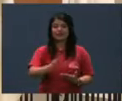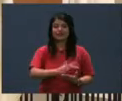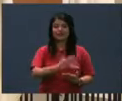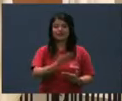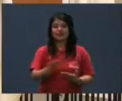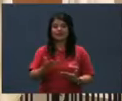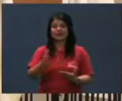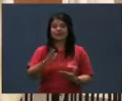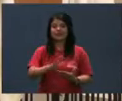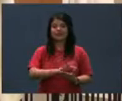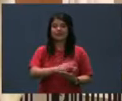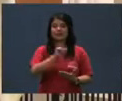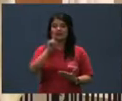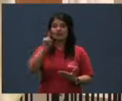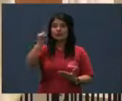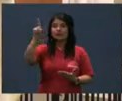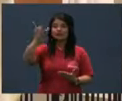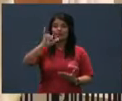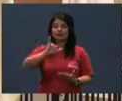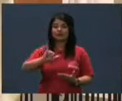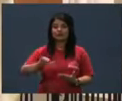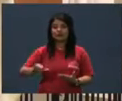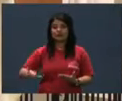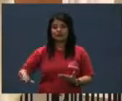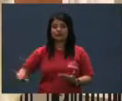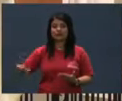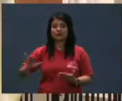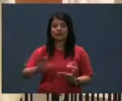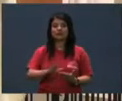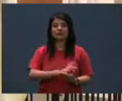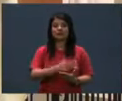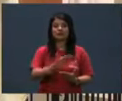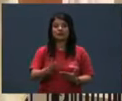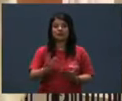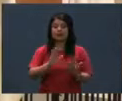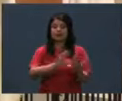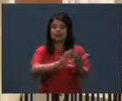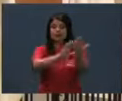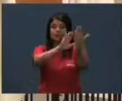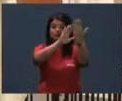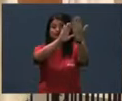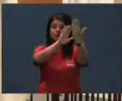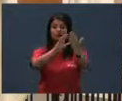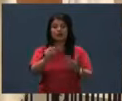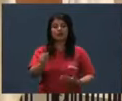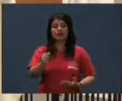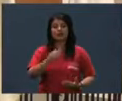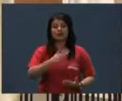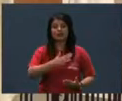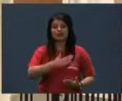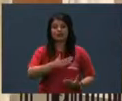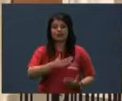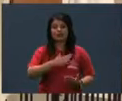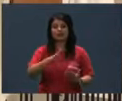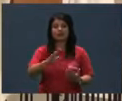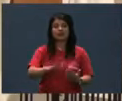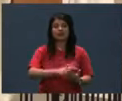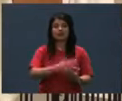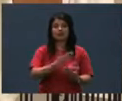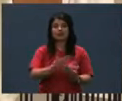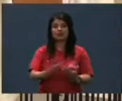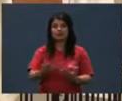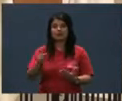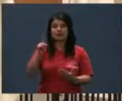tú me haces tan feliz, tú me